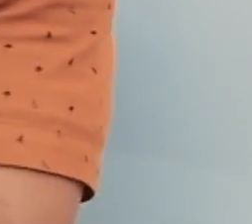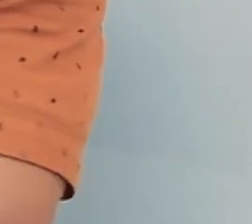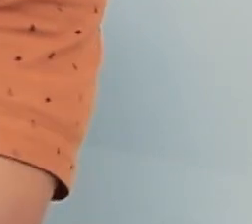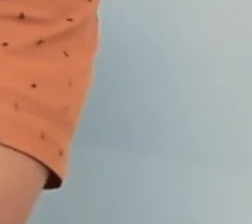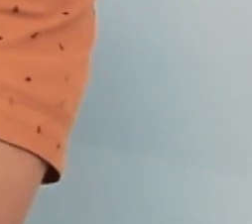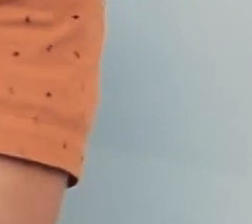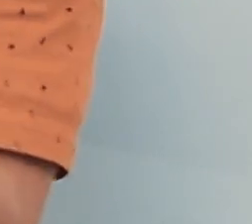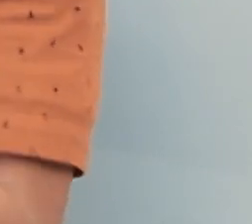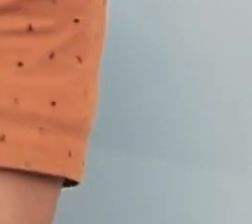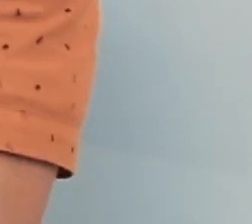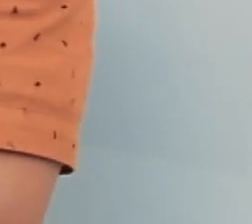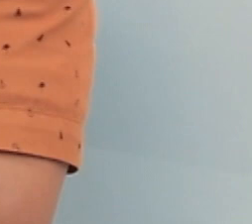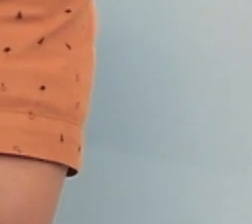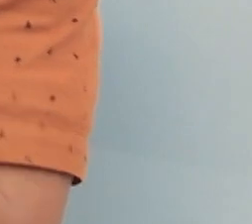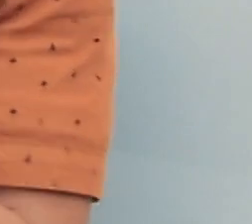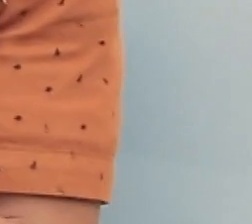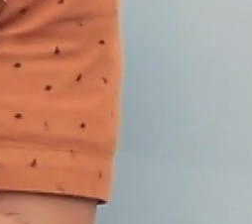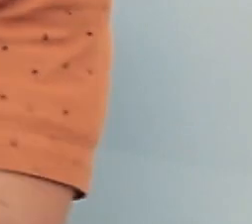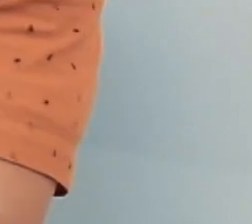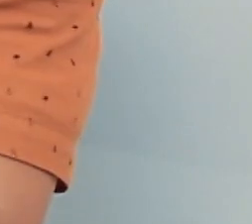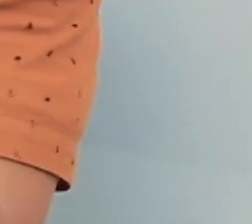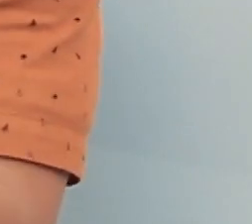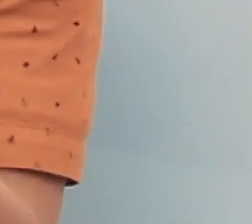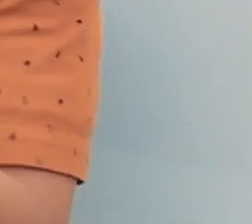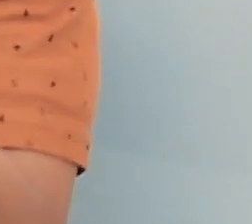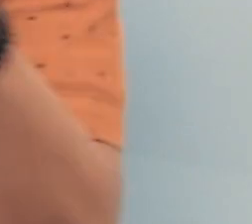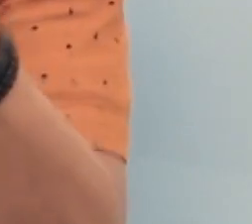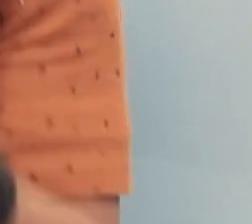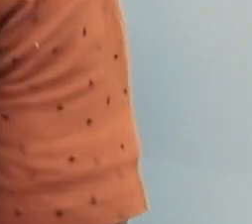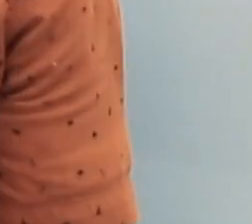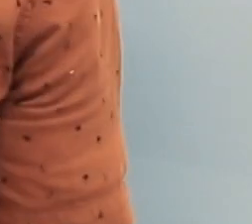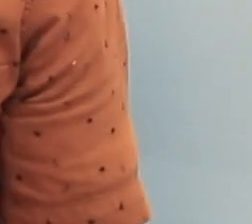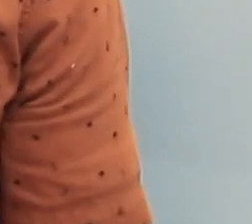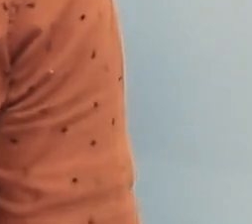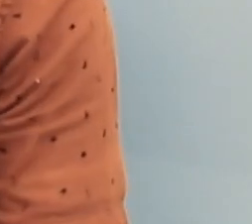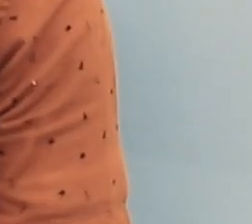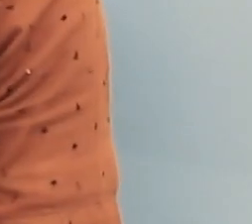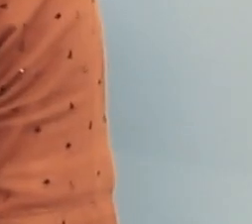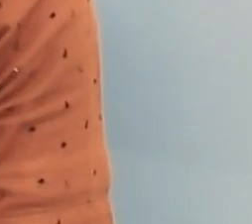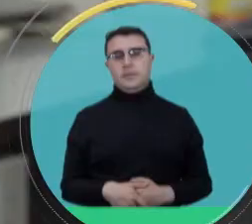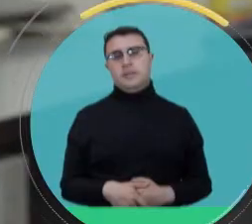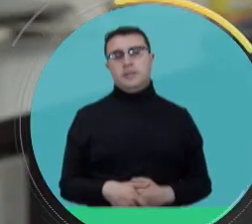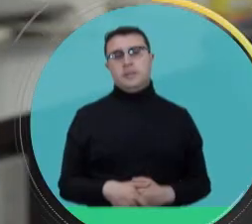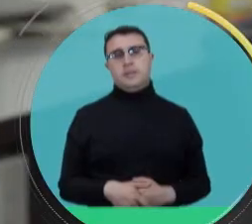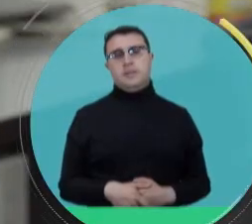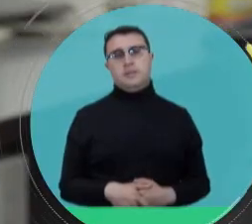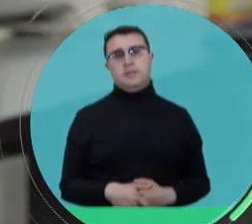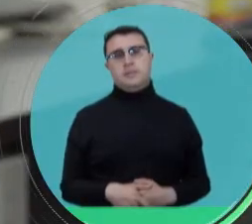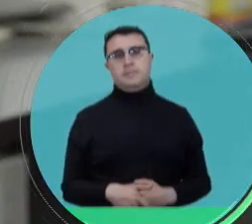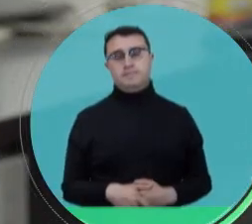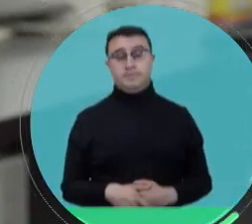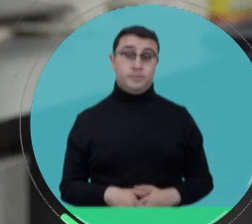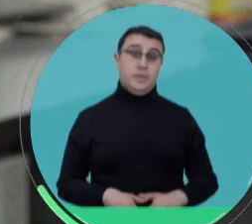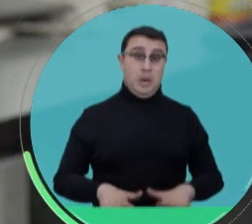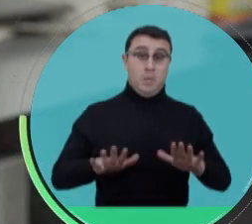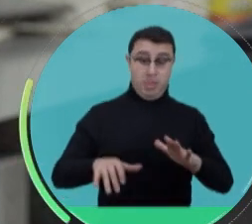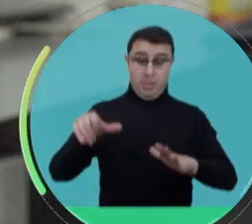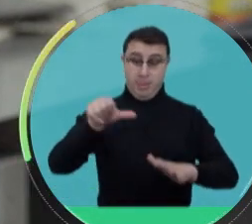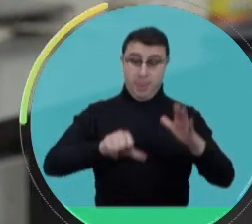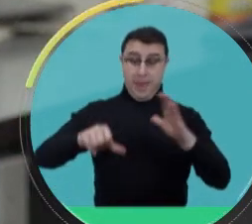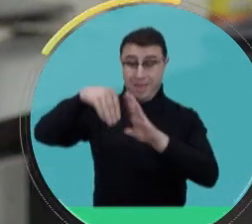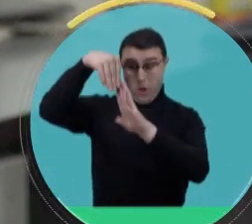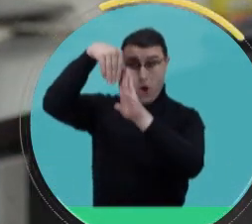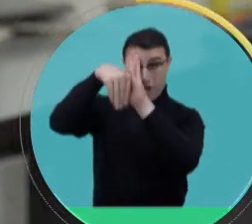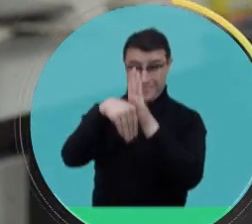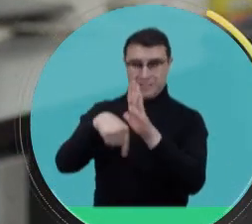a nuestros nuevos televidentes Cuáles son tus funciones aquí en Canal 13 bueno eh desde el área de